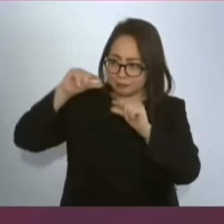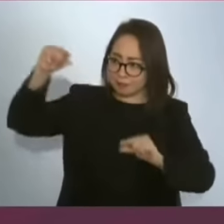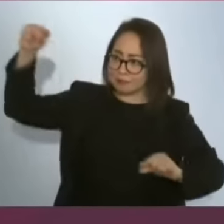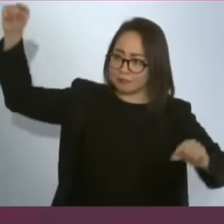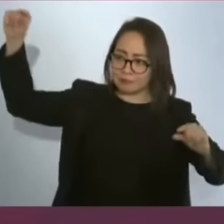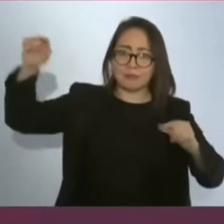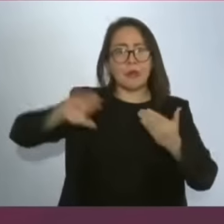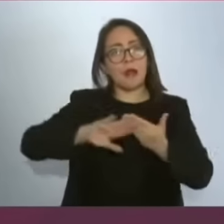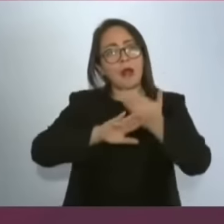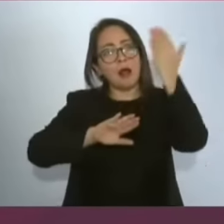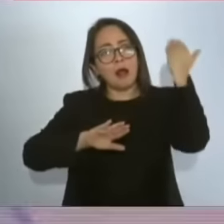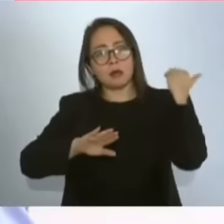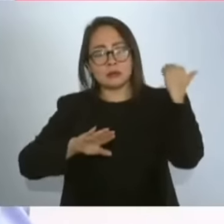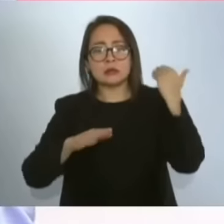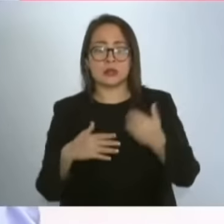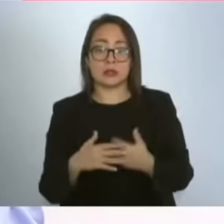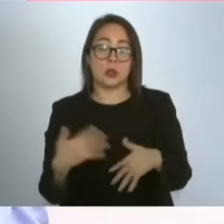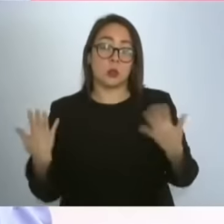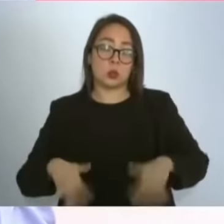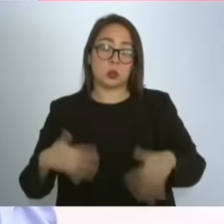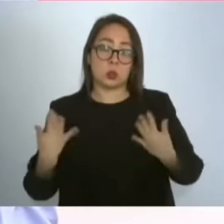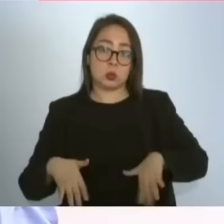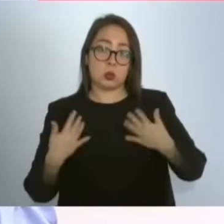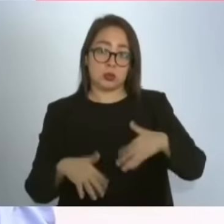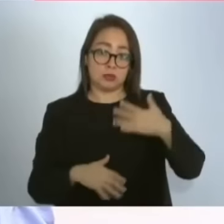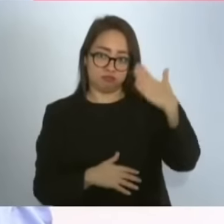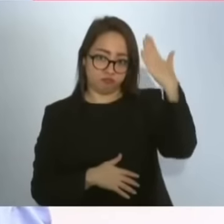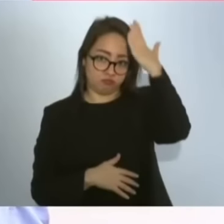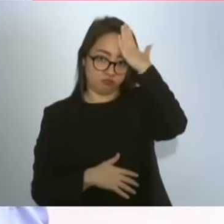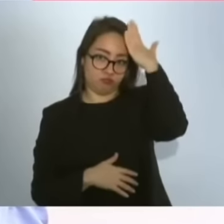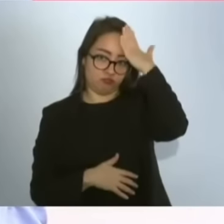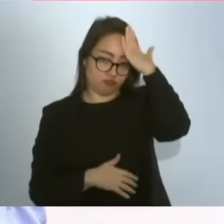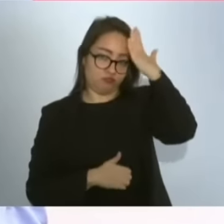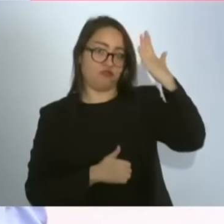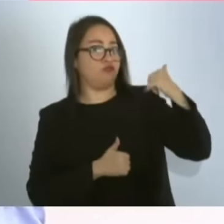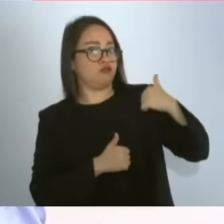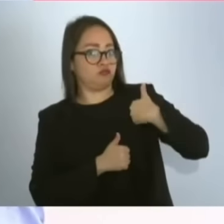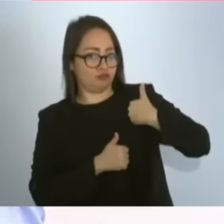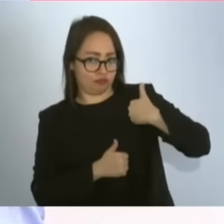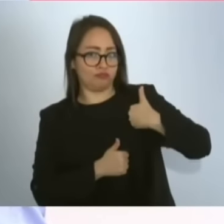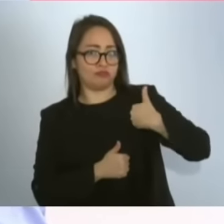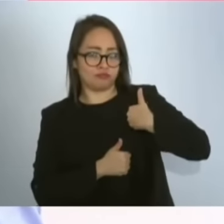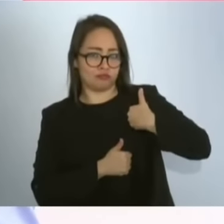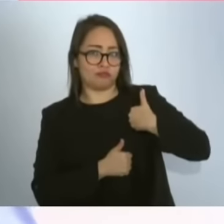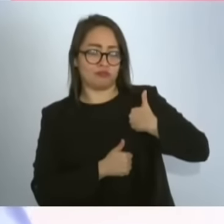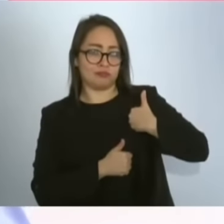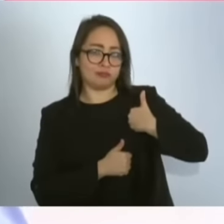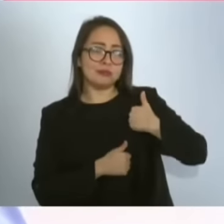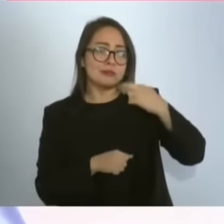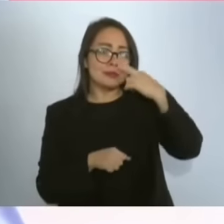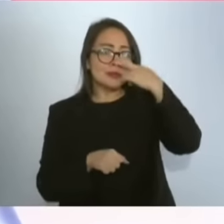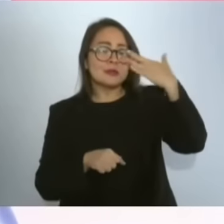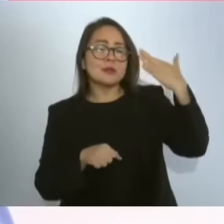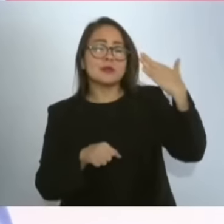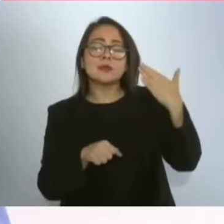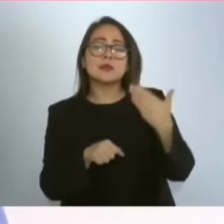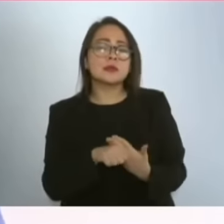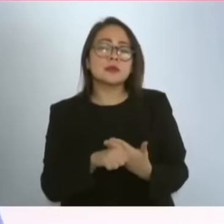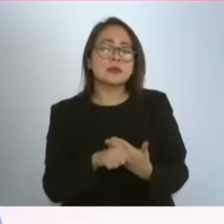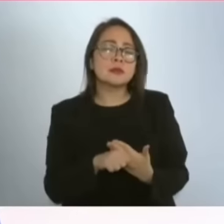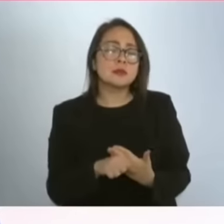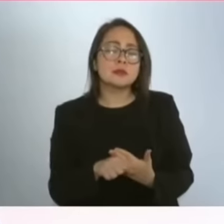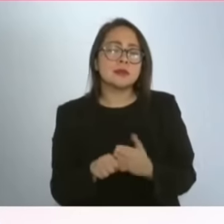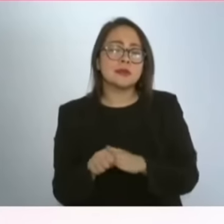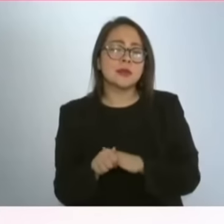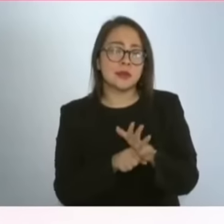pues, capitán del ejército encargado de